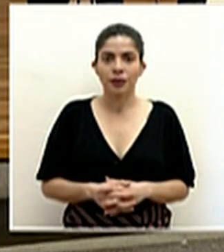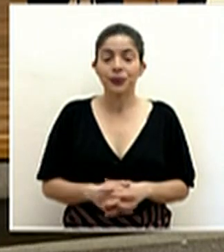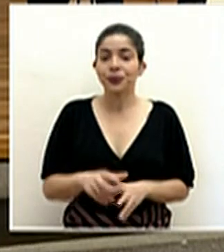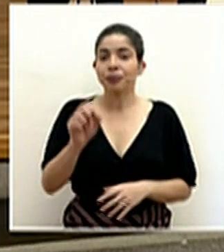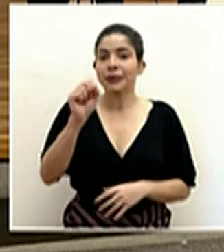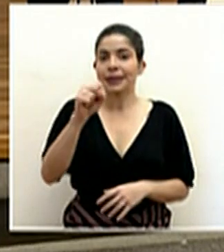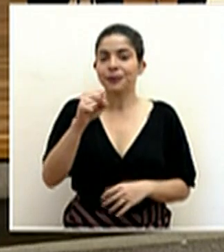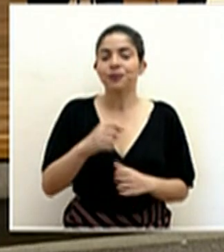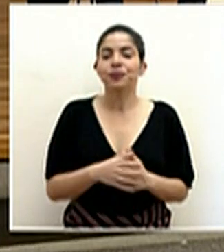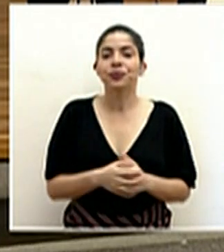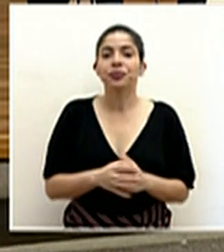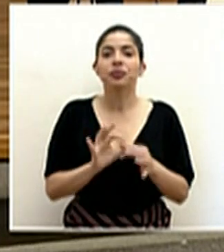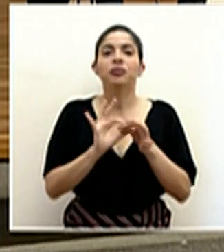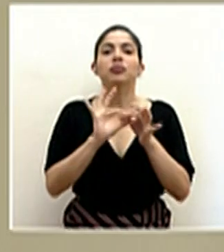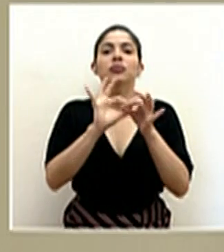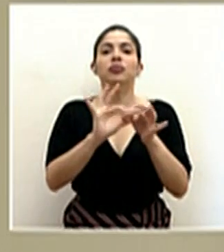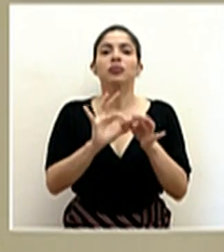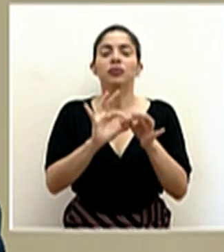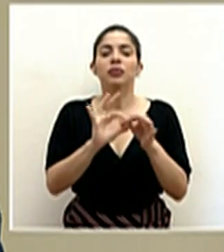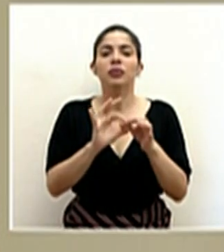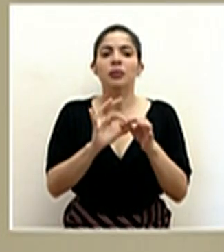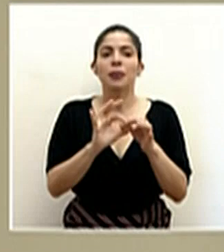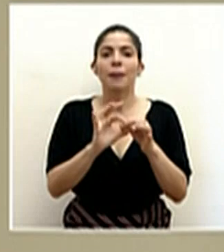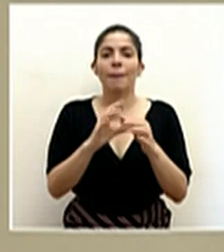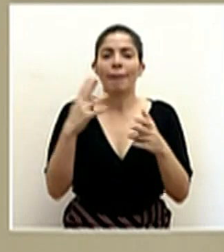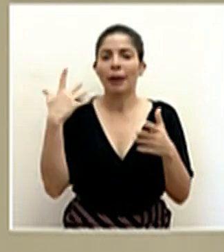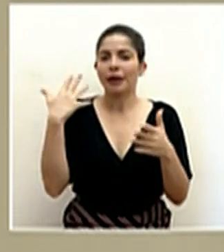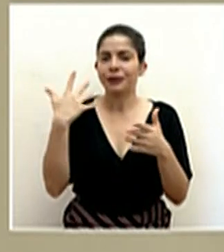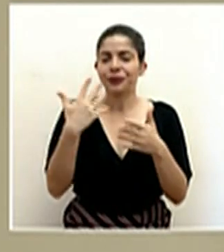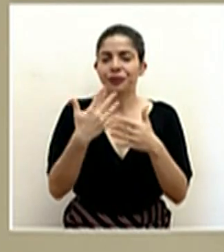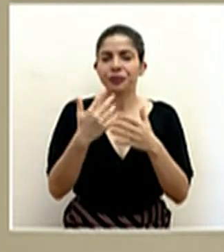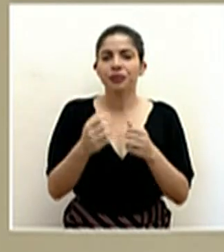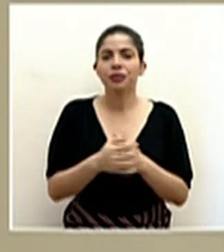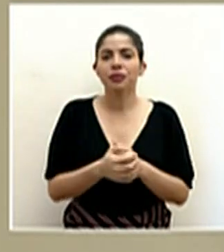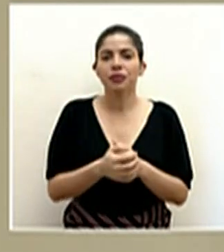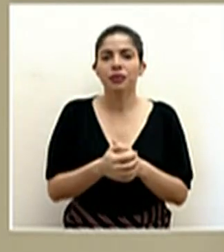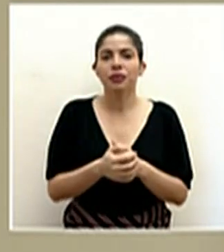Sí, con respecto a lo que ha sido la